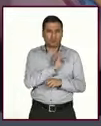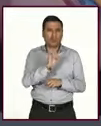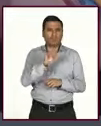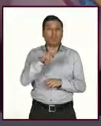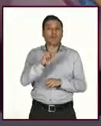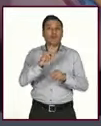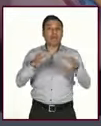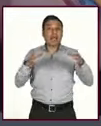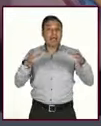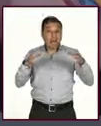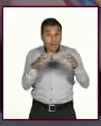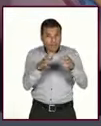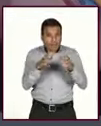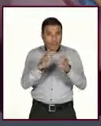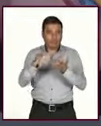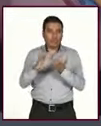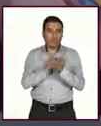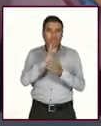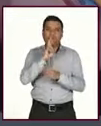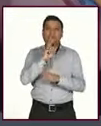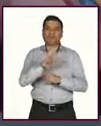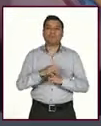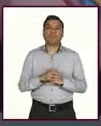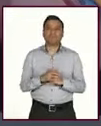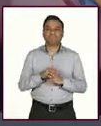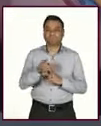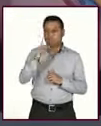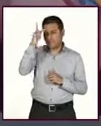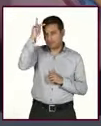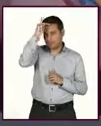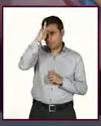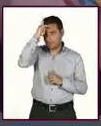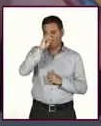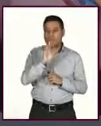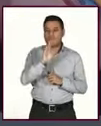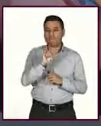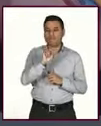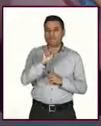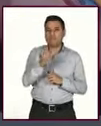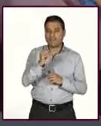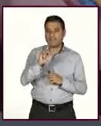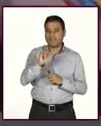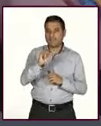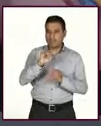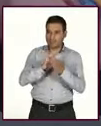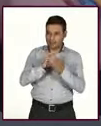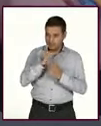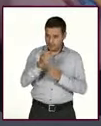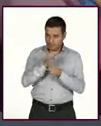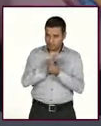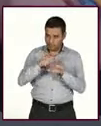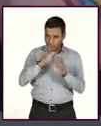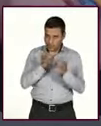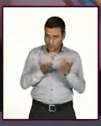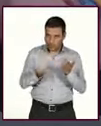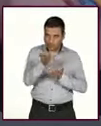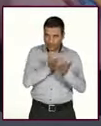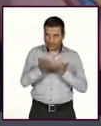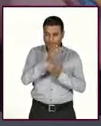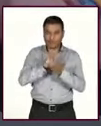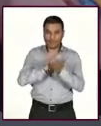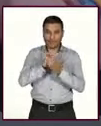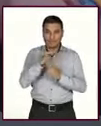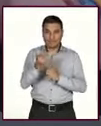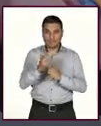Fanny? Sí, totalmente. ¿Sí? Bueno, pues es la psicóloga Fanny Pineda Miranda. Muchas gracias por esta información compartida. Pero antes